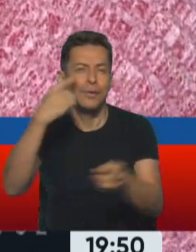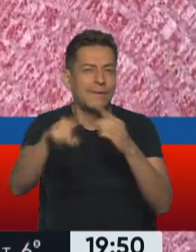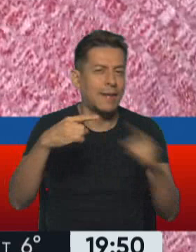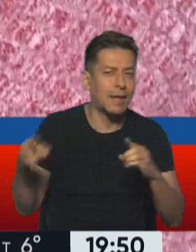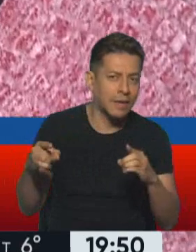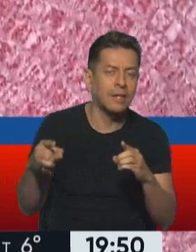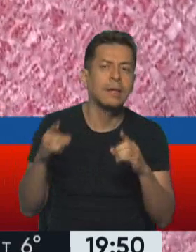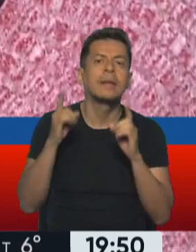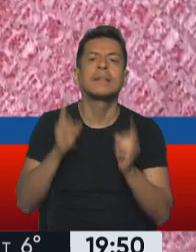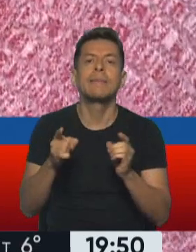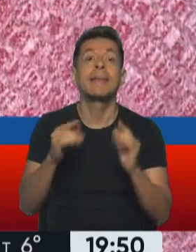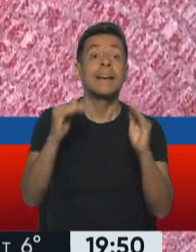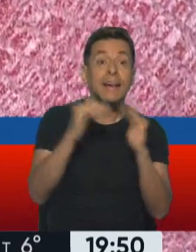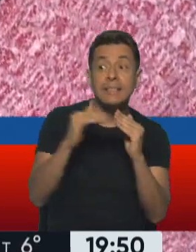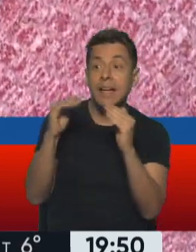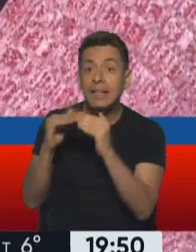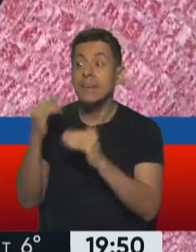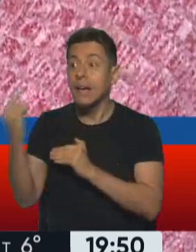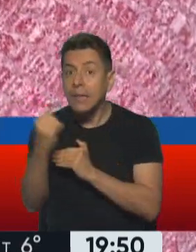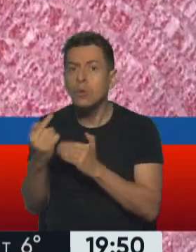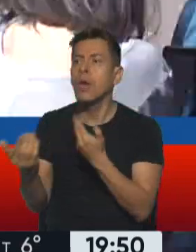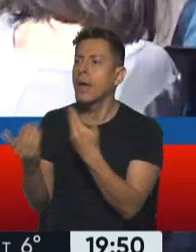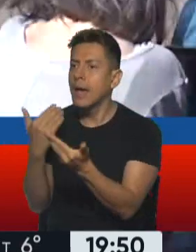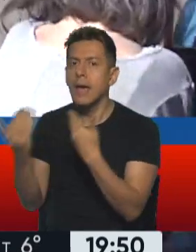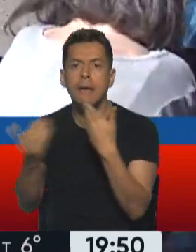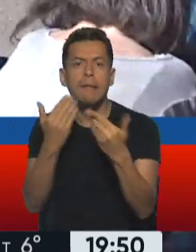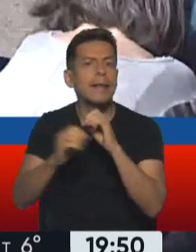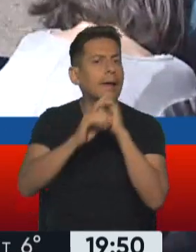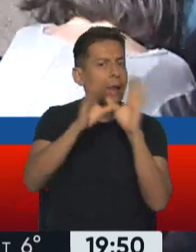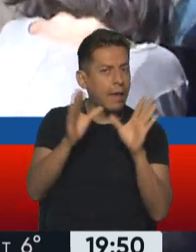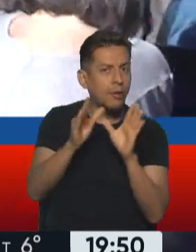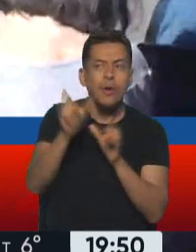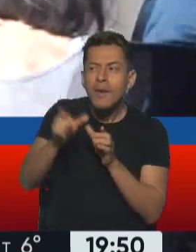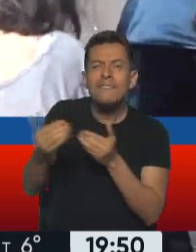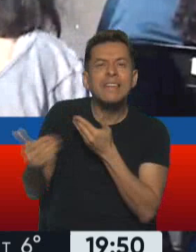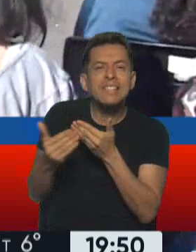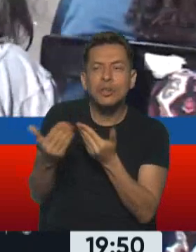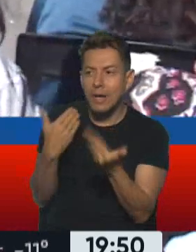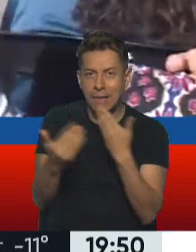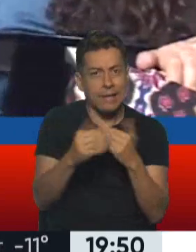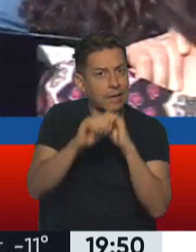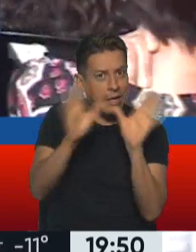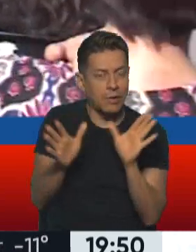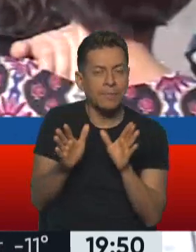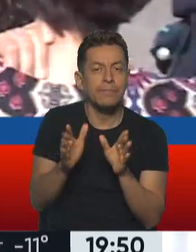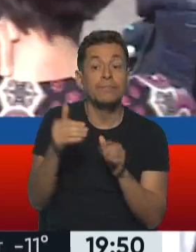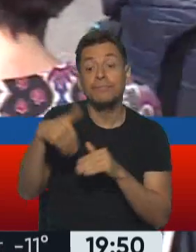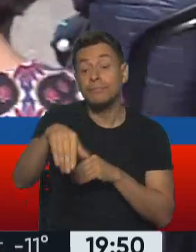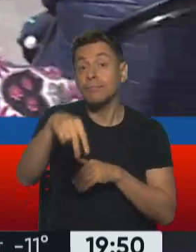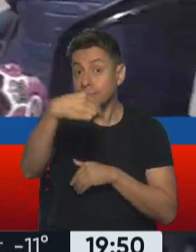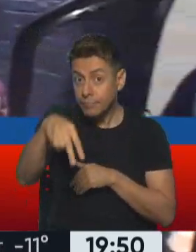como se dice, casa por casa, para poder hablar claramente con nuestros vecinos, ¿no? Para que en